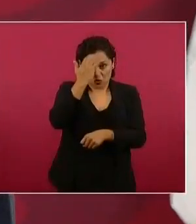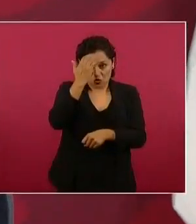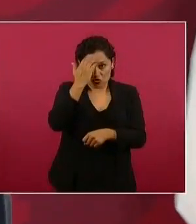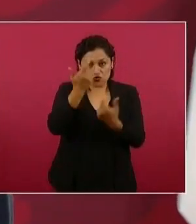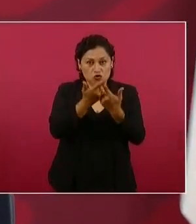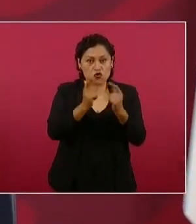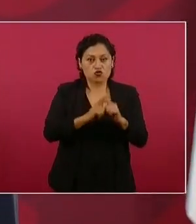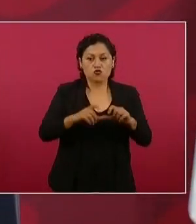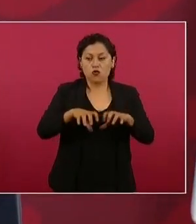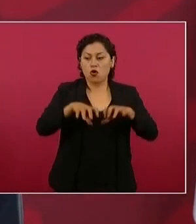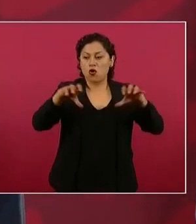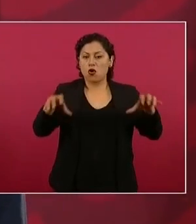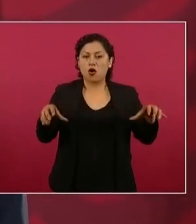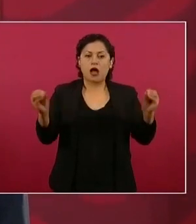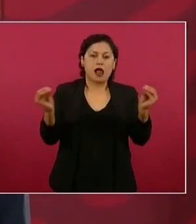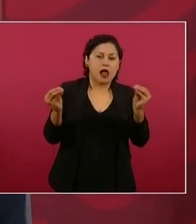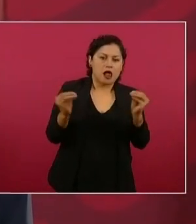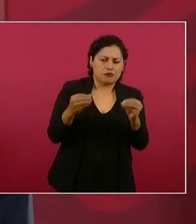Y lo que